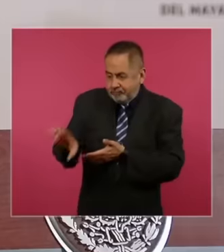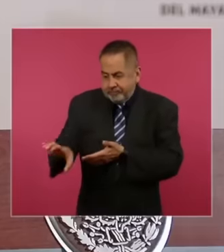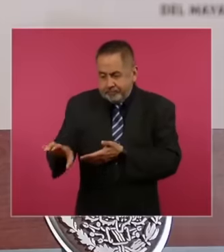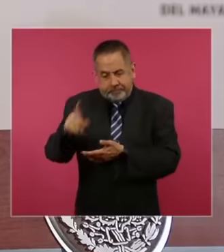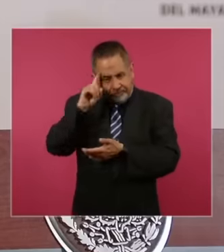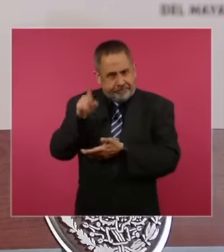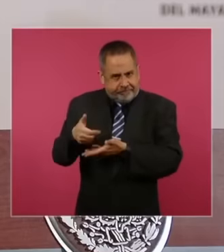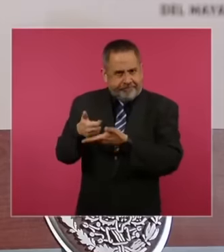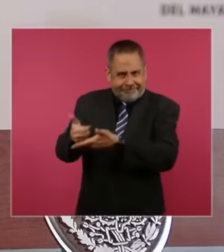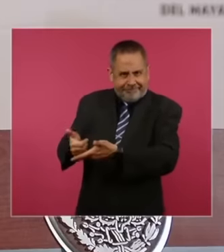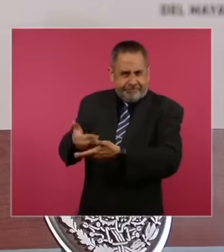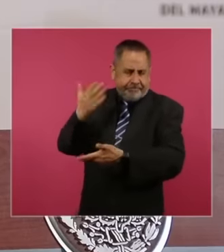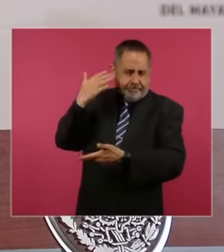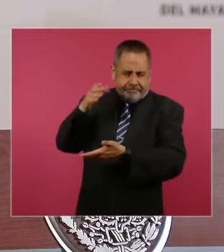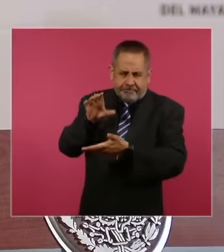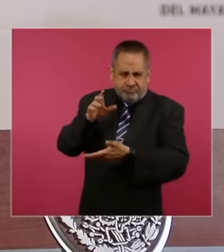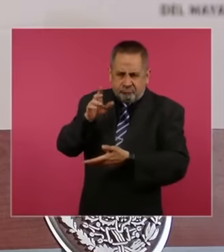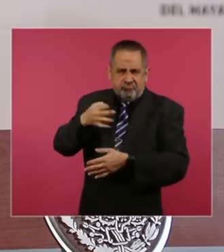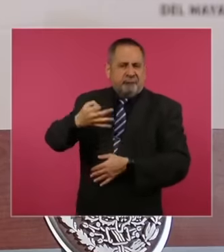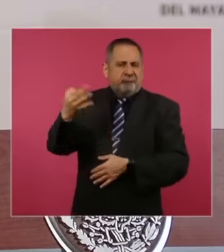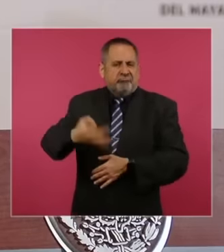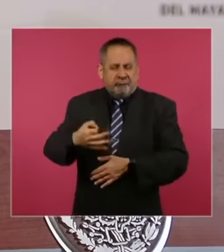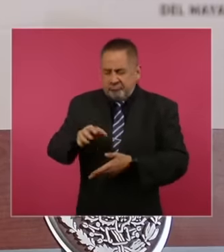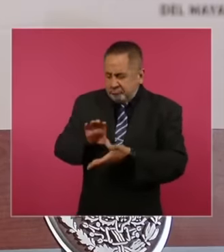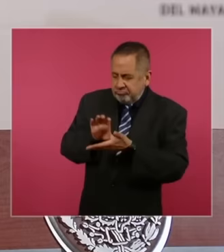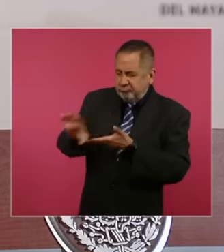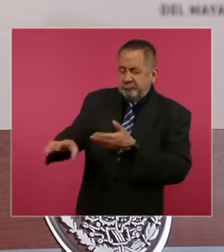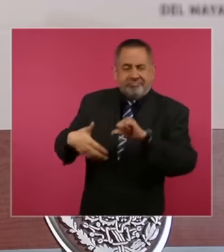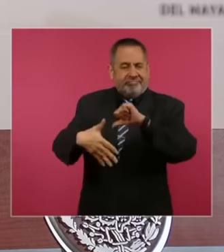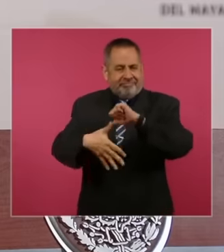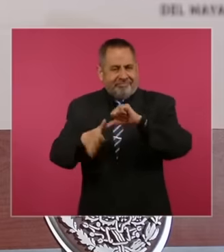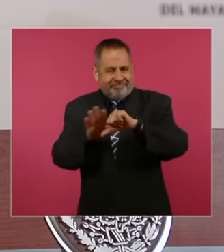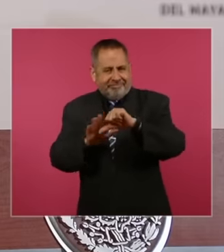en ayudar a los países,